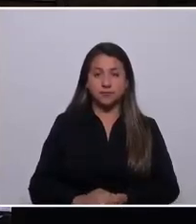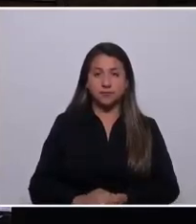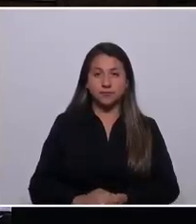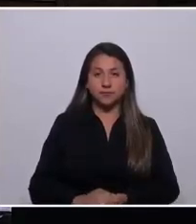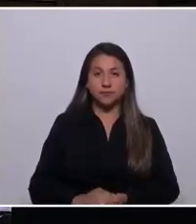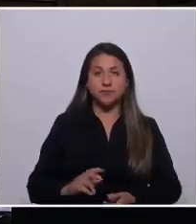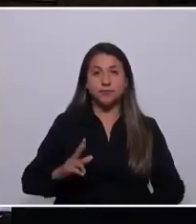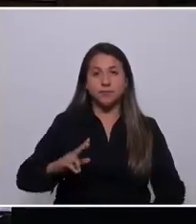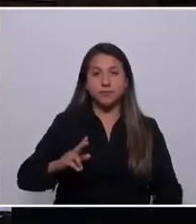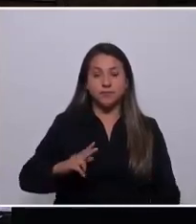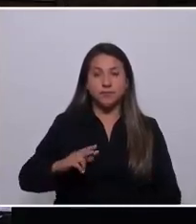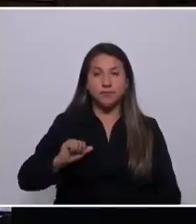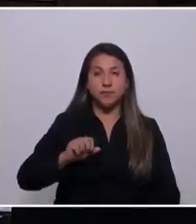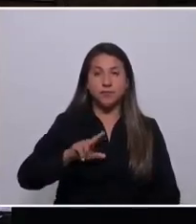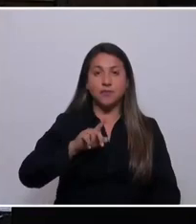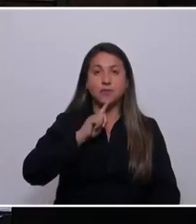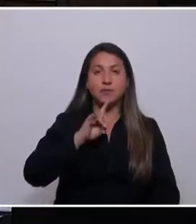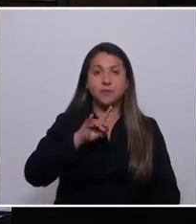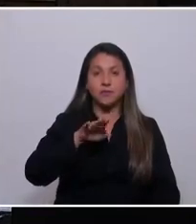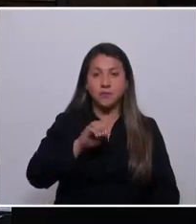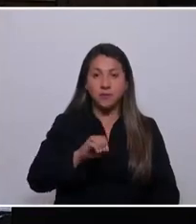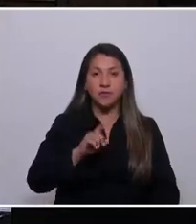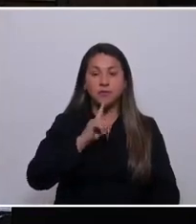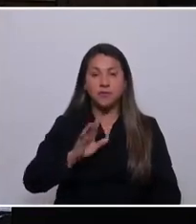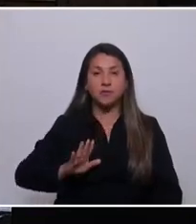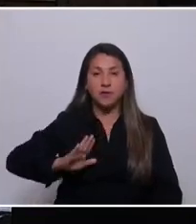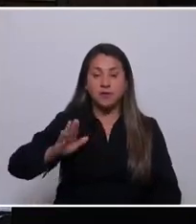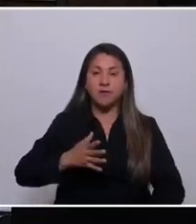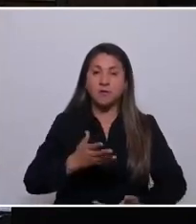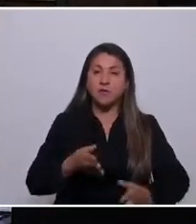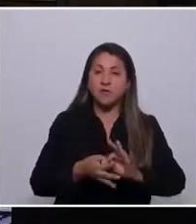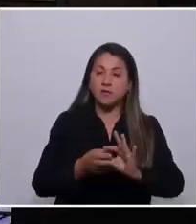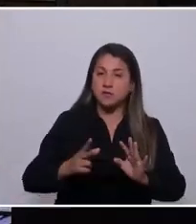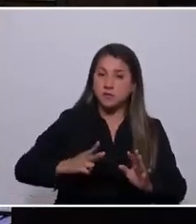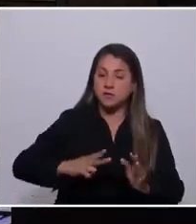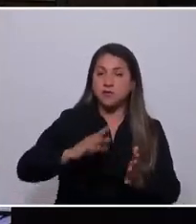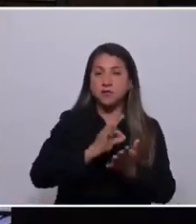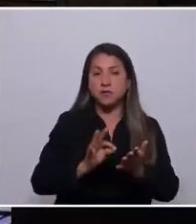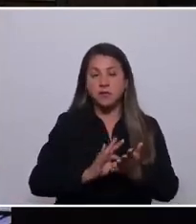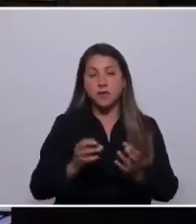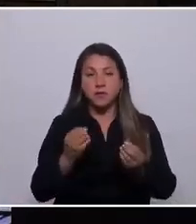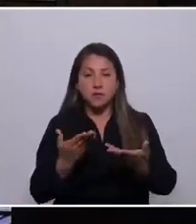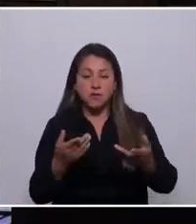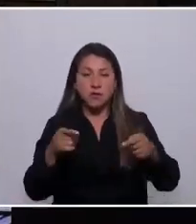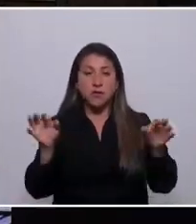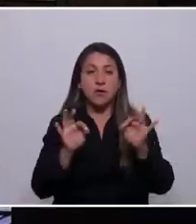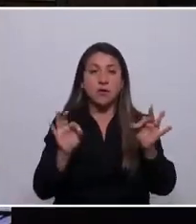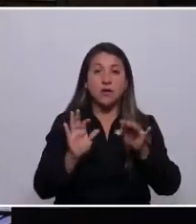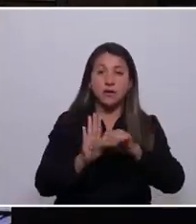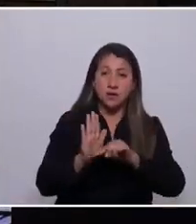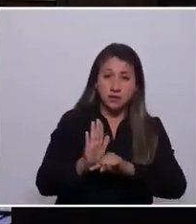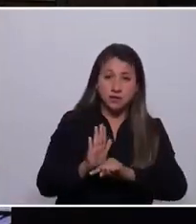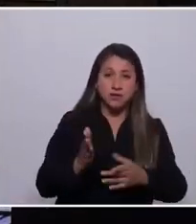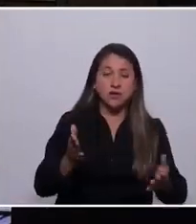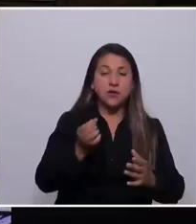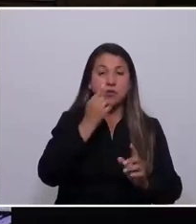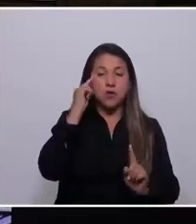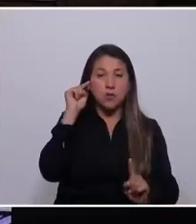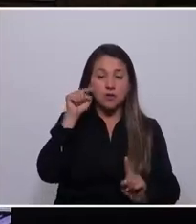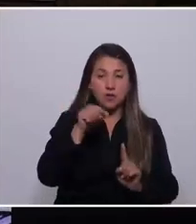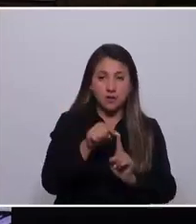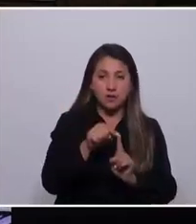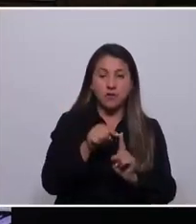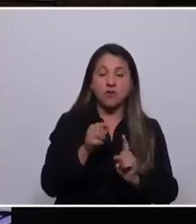Señor Luis Arturo Zúñiga tiene la palabra. Muchas gracias, señor secretario. Bueno, esta indicación viene con el objetivo